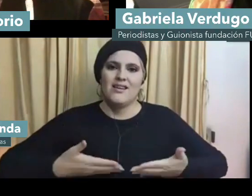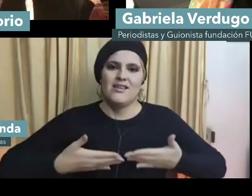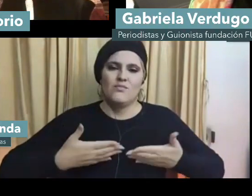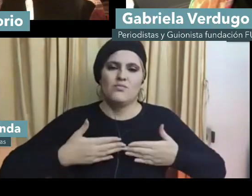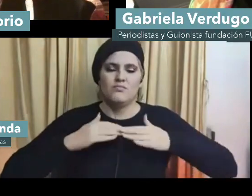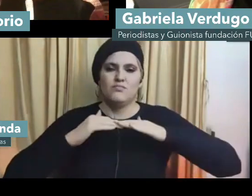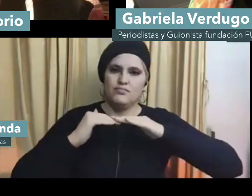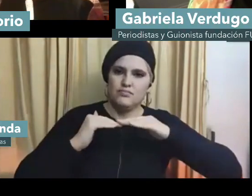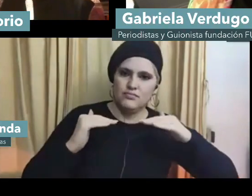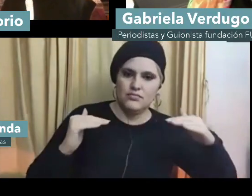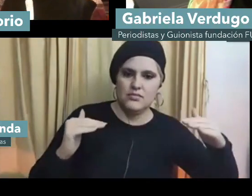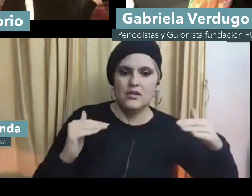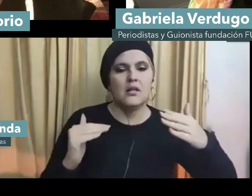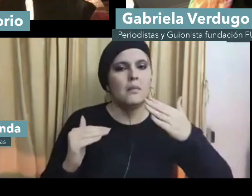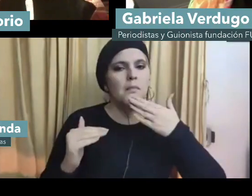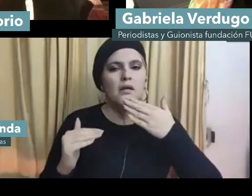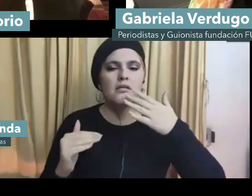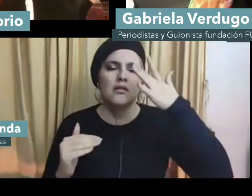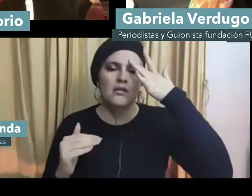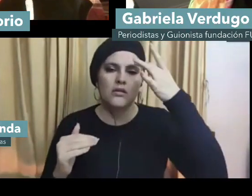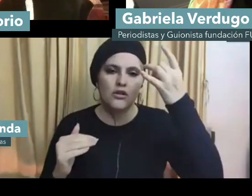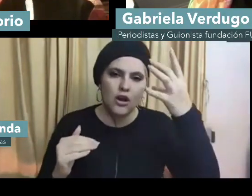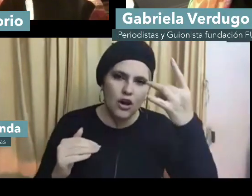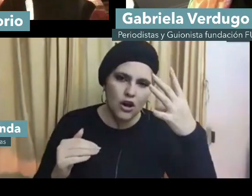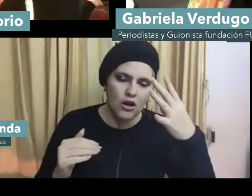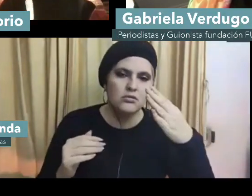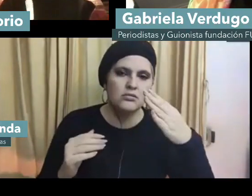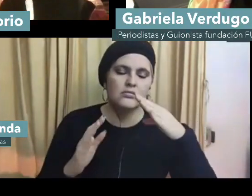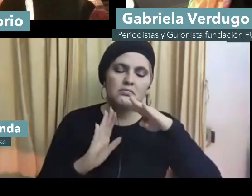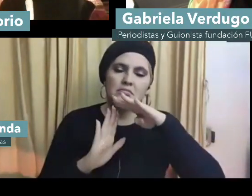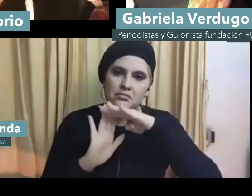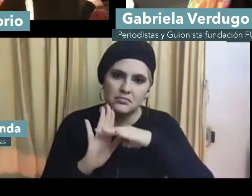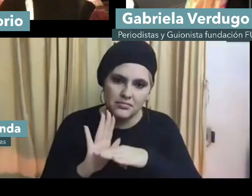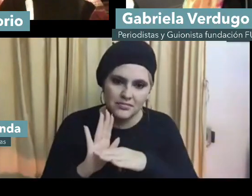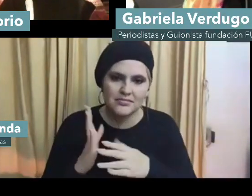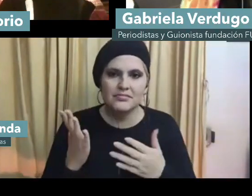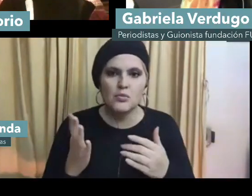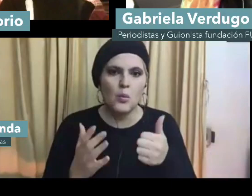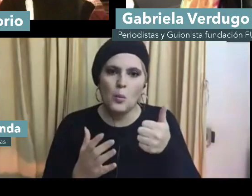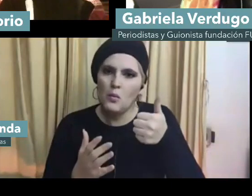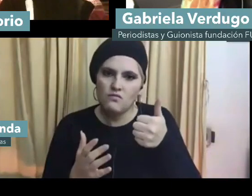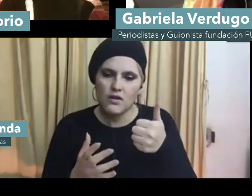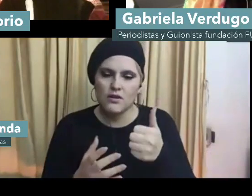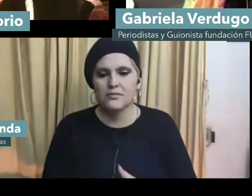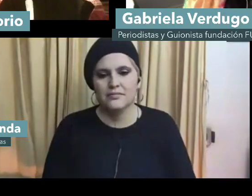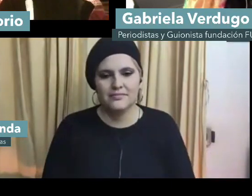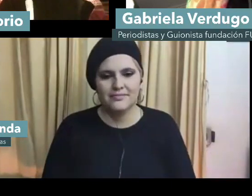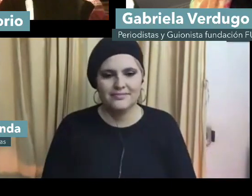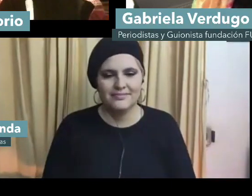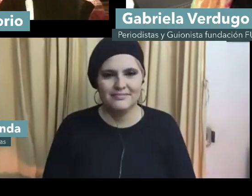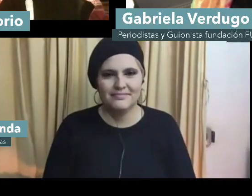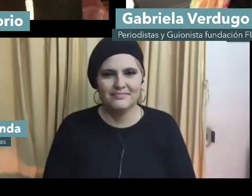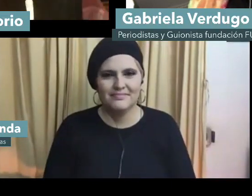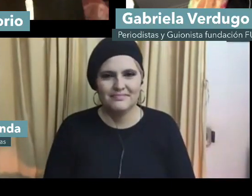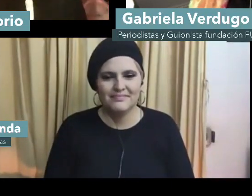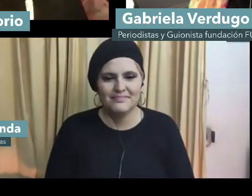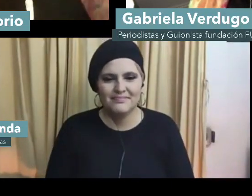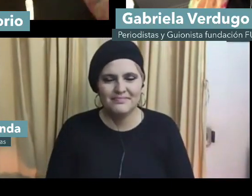sirve como antijaquecoso. Bueno, es muy bueno, muy bueno. Un buen invento. Mariceli Ya, es un buen Sepúlveda.